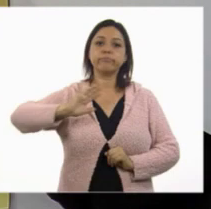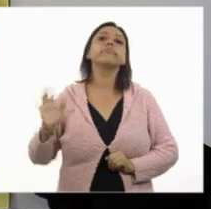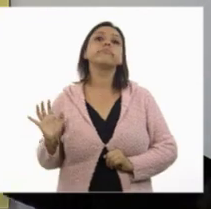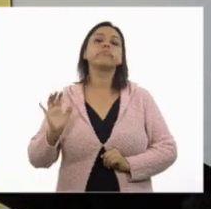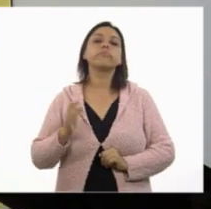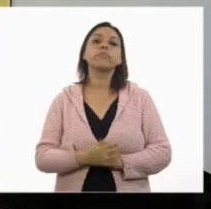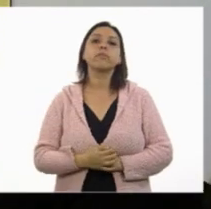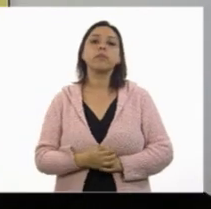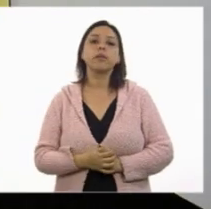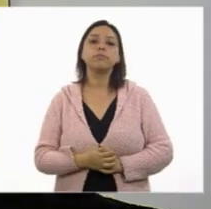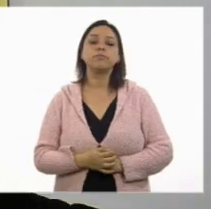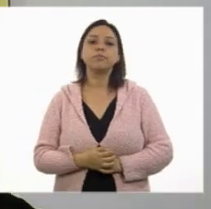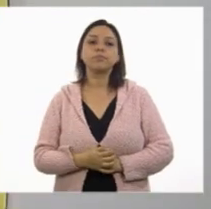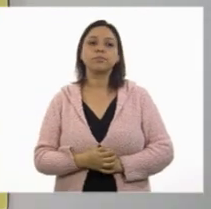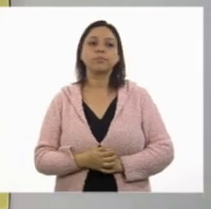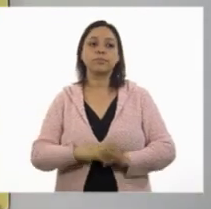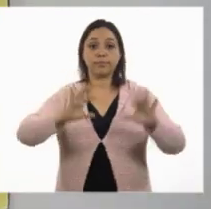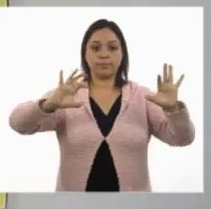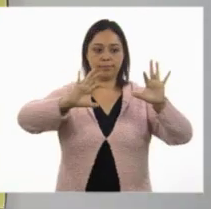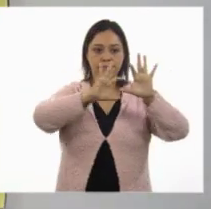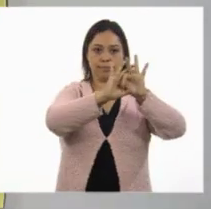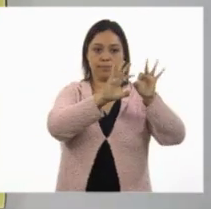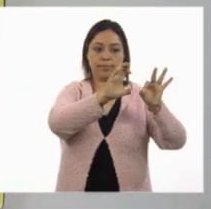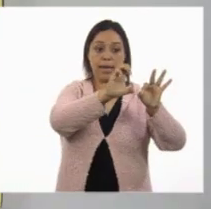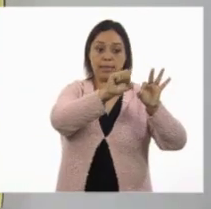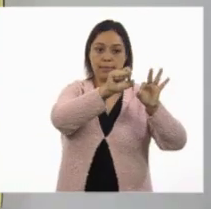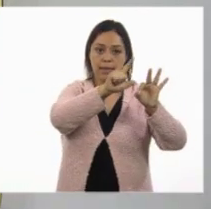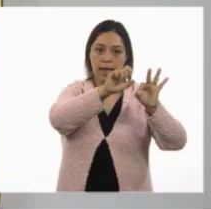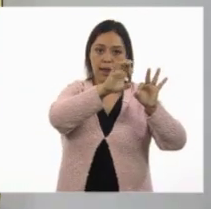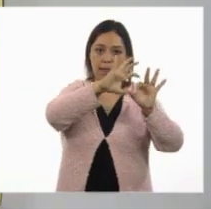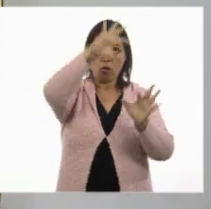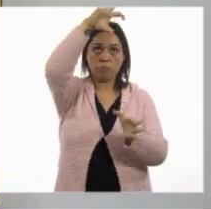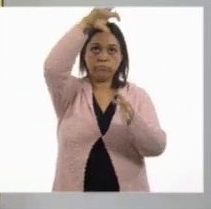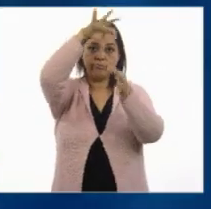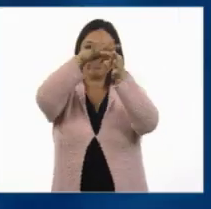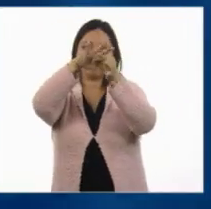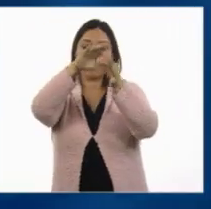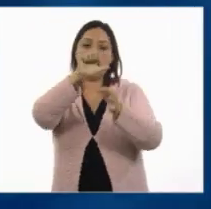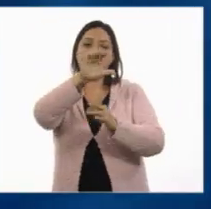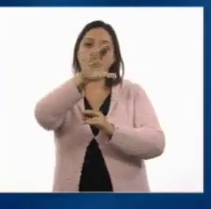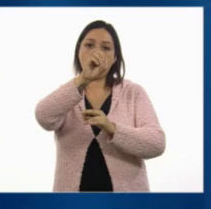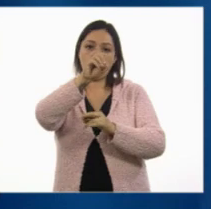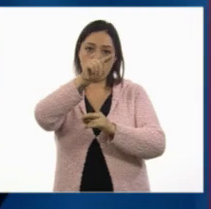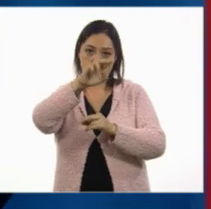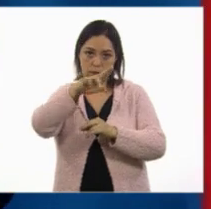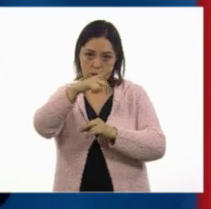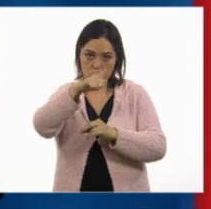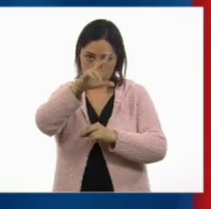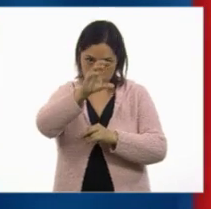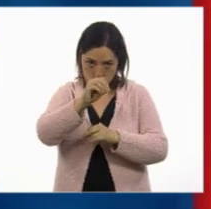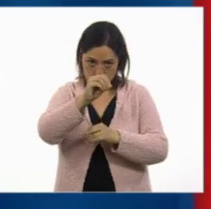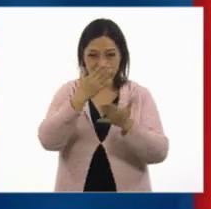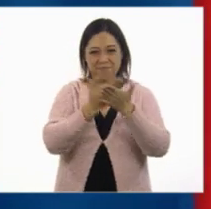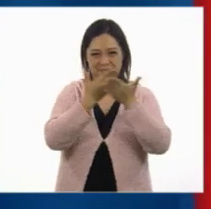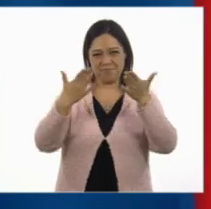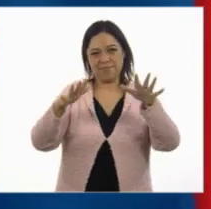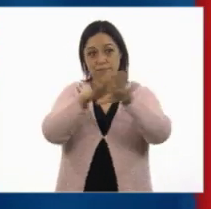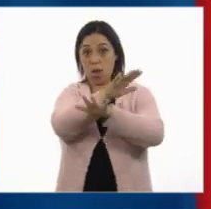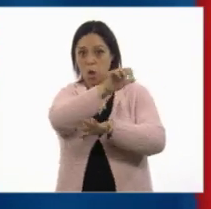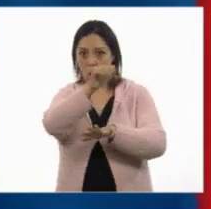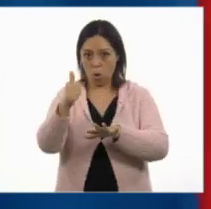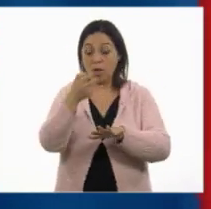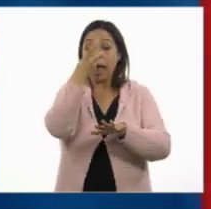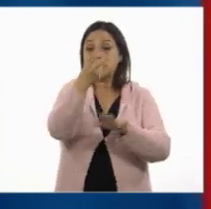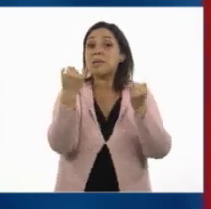triángulo acutángulo. ¿Sale? Sí. Ahora, esta imagen también es un triángulo